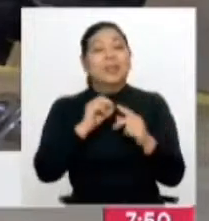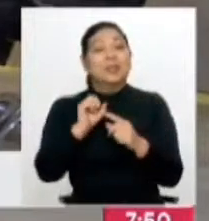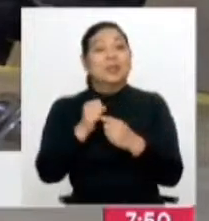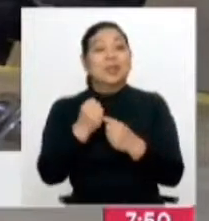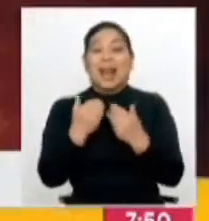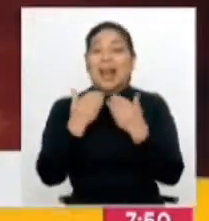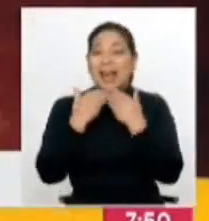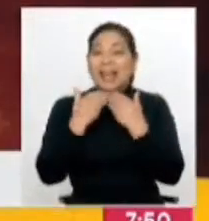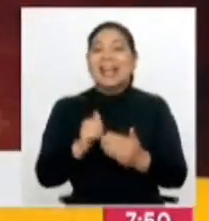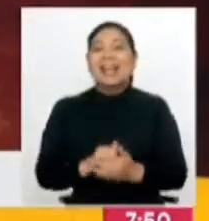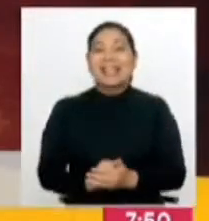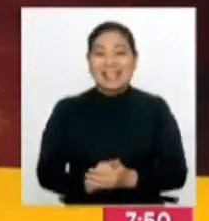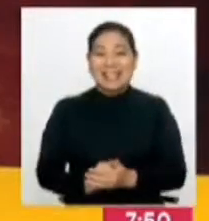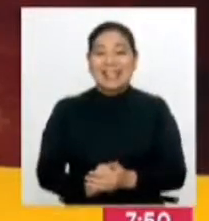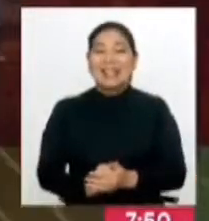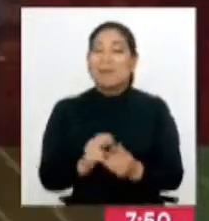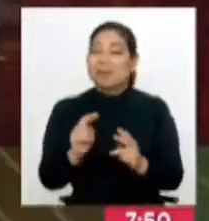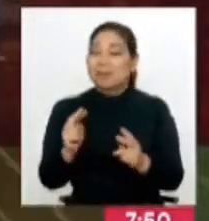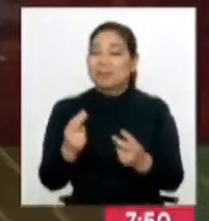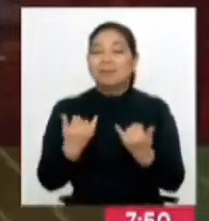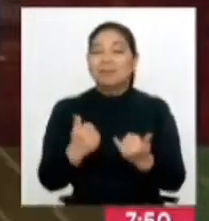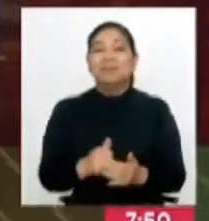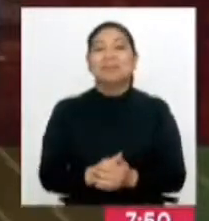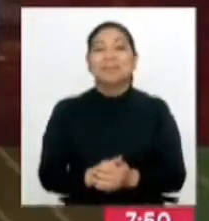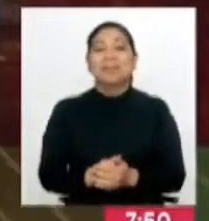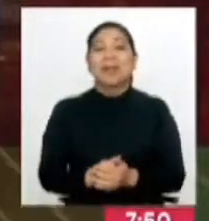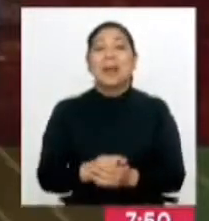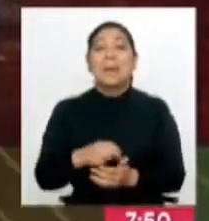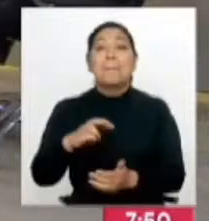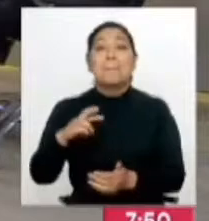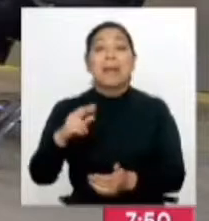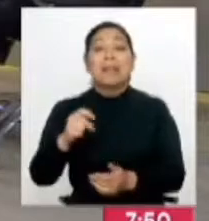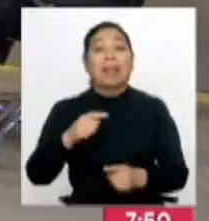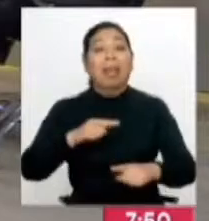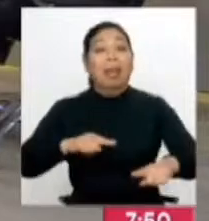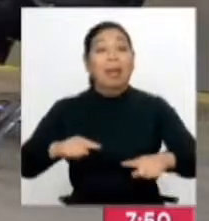social. Muchas gracias, Matías. No, gracias. Muy a ti, amable. Nicolás. Gracias. Tú. Matías